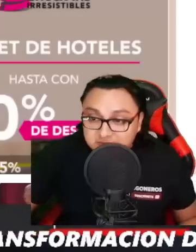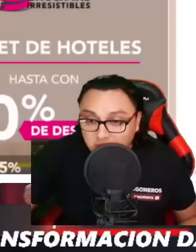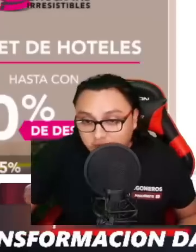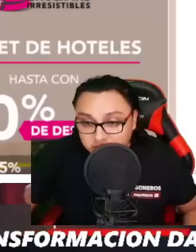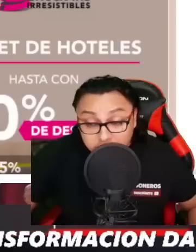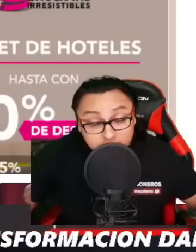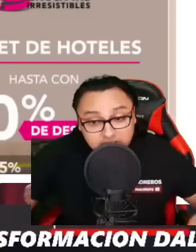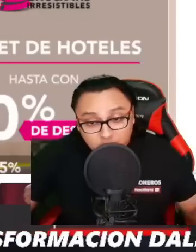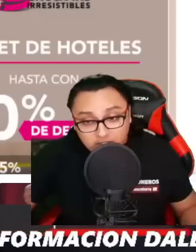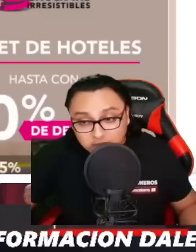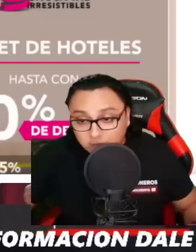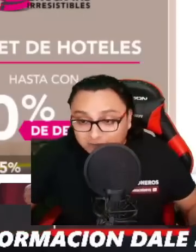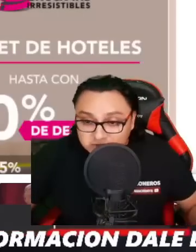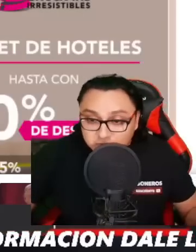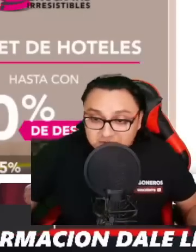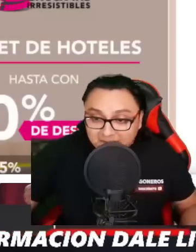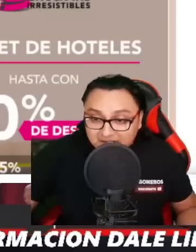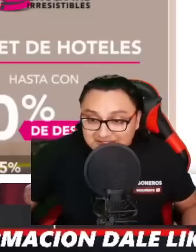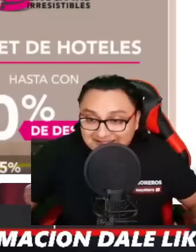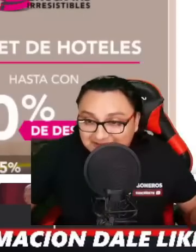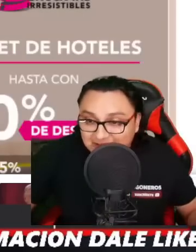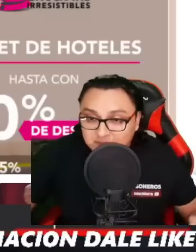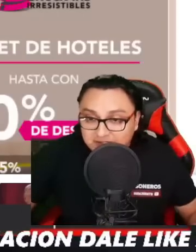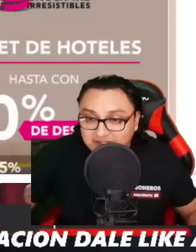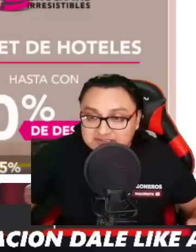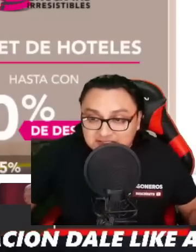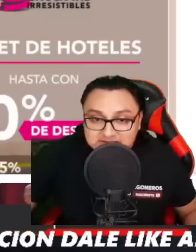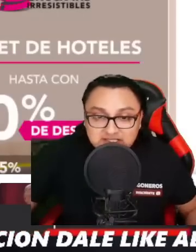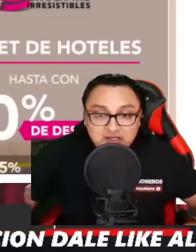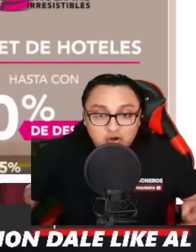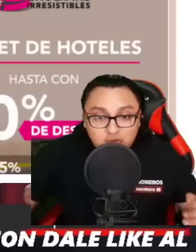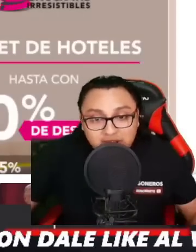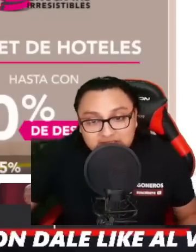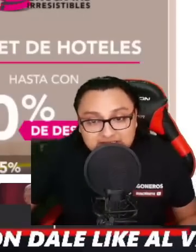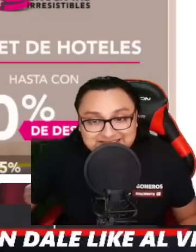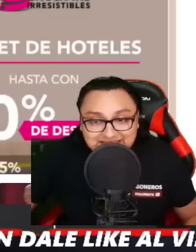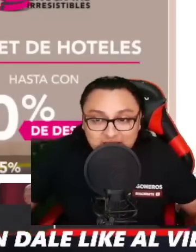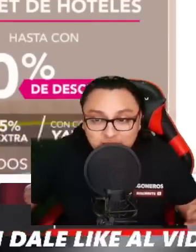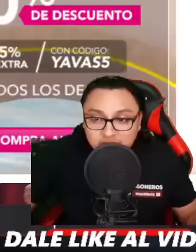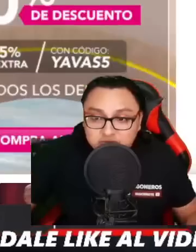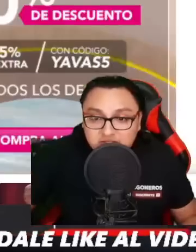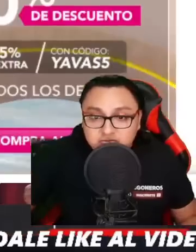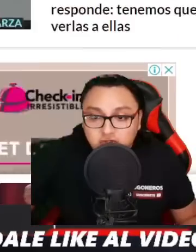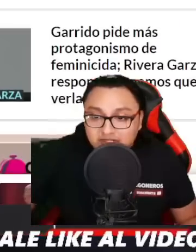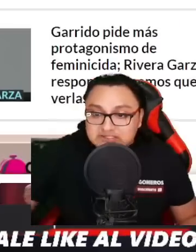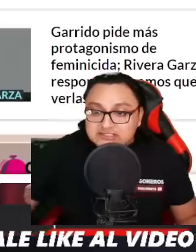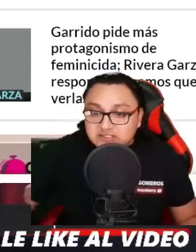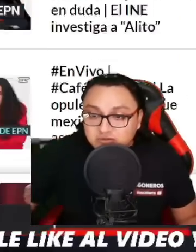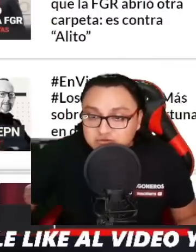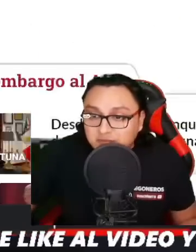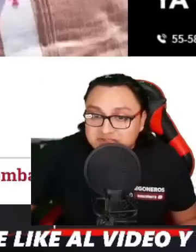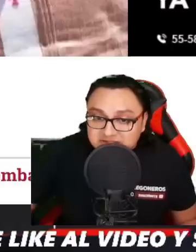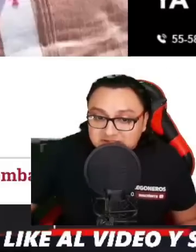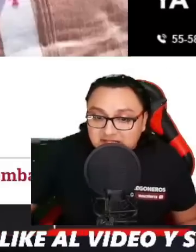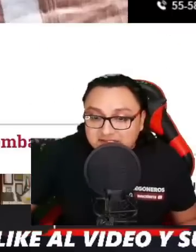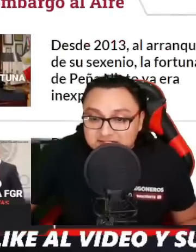Andrés Manuel López Obrador inaugurando una sucursal más del Bienestar. Como parte de la estrategia para impulsar a los jóvenes, así lo